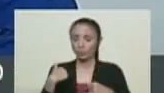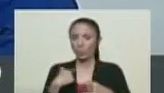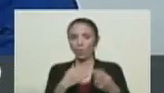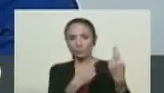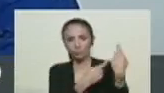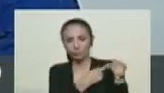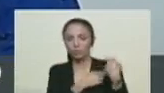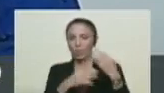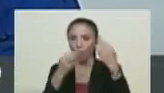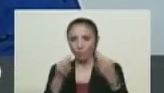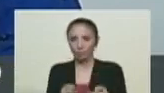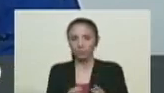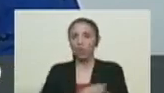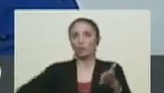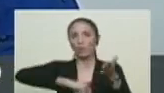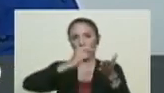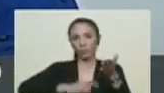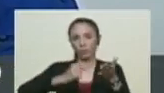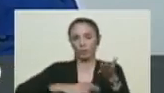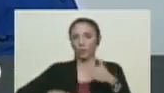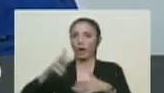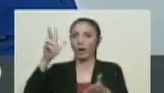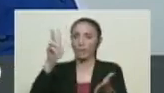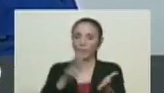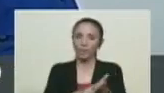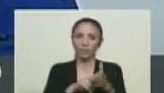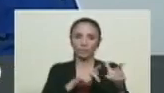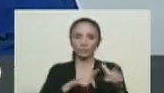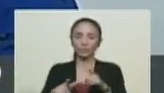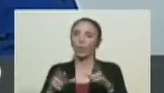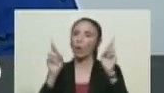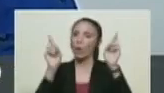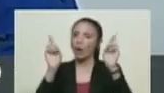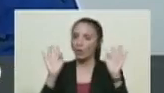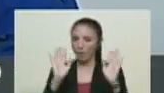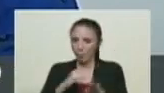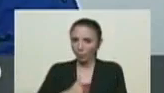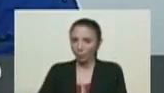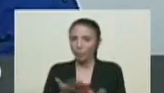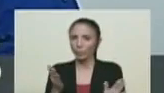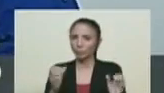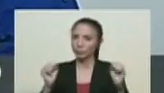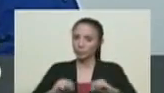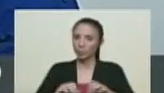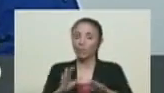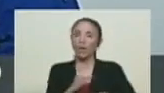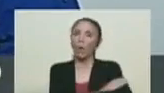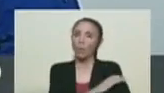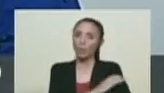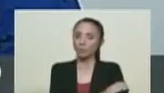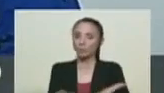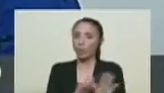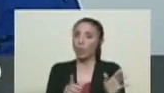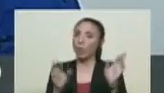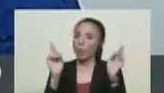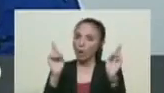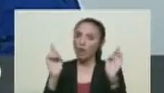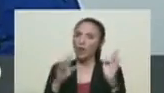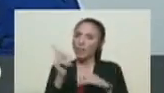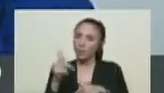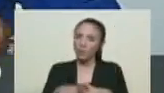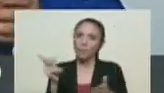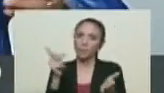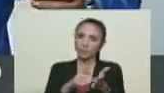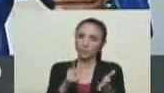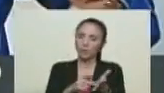voy a cumplir. He firmado, ojalá se diera el milagro de que la oposición avalara por una vez, aunque sea su